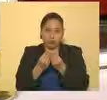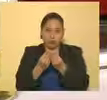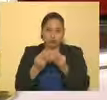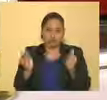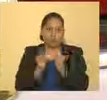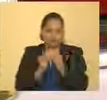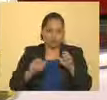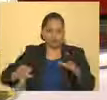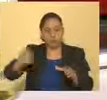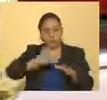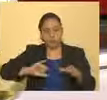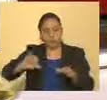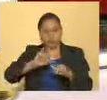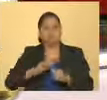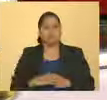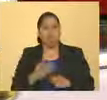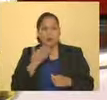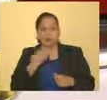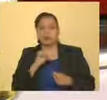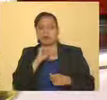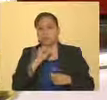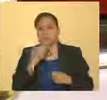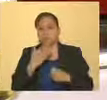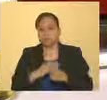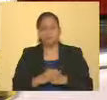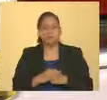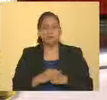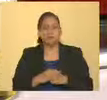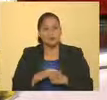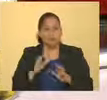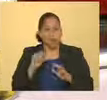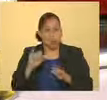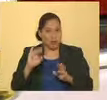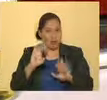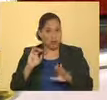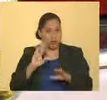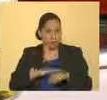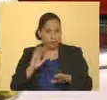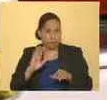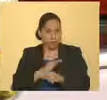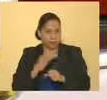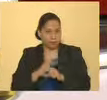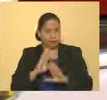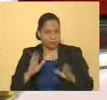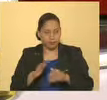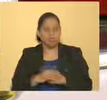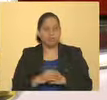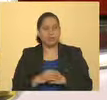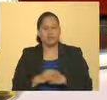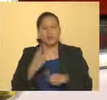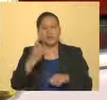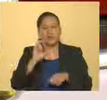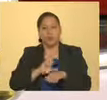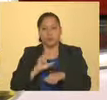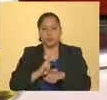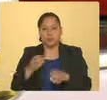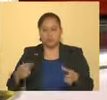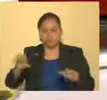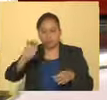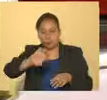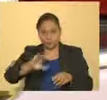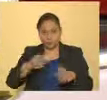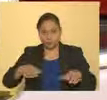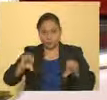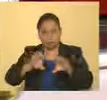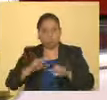¿Qué les parece? ¡Qué rico! Buenísimo. Tú ya estás... Creo que sí o más. Okay. Huevo. Échemelo. Un huevo. Échemelo aquí.